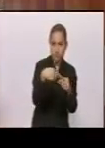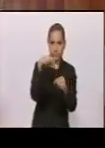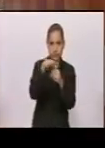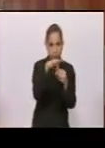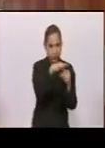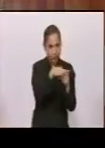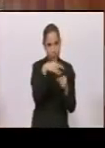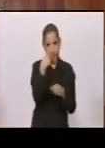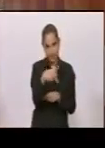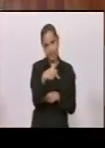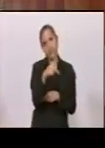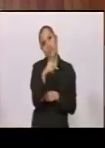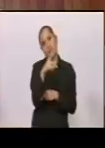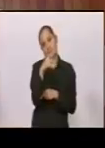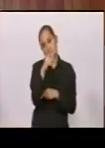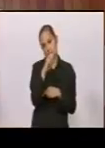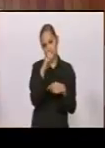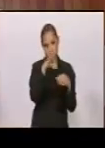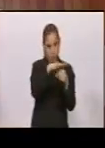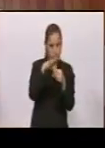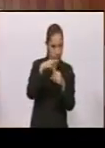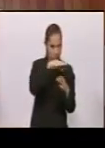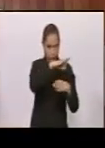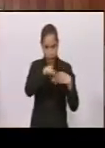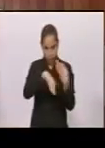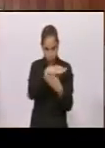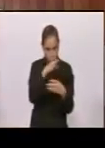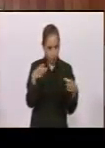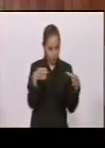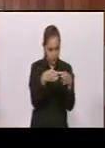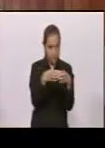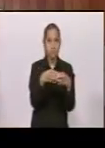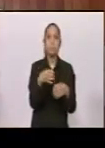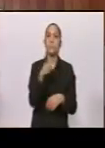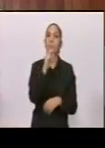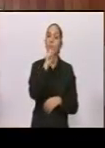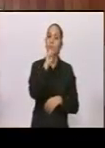federales electorales. De igual manera,